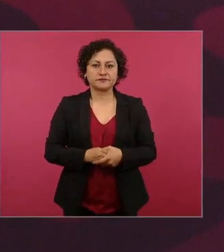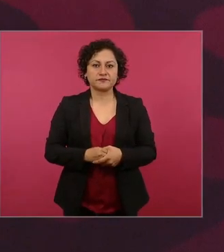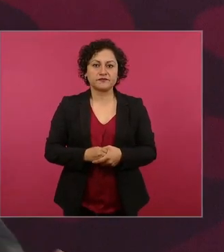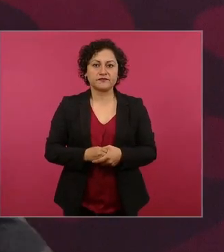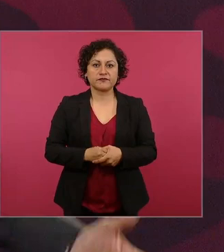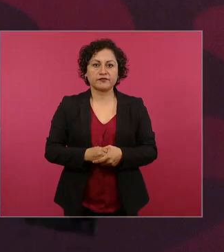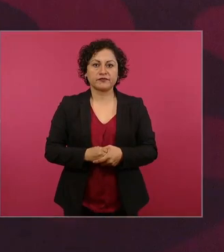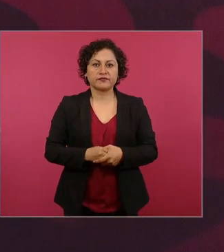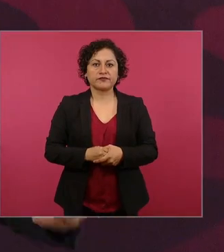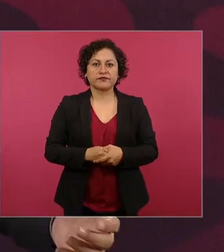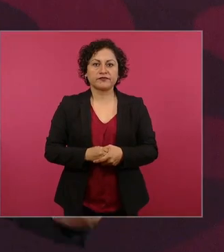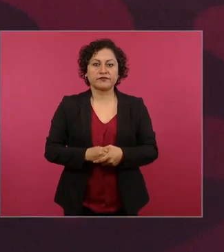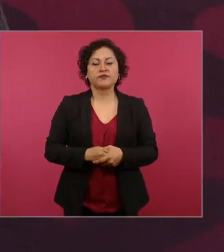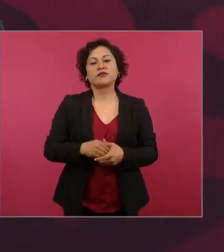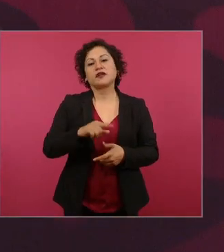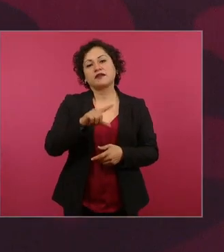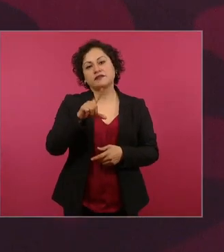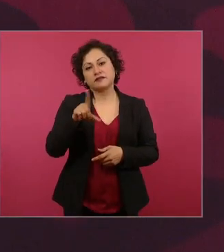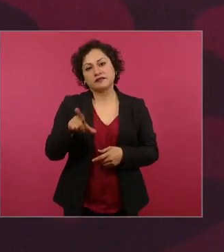y echar a andar campañas